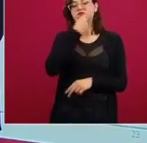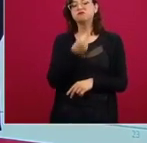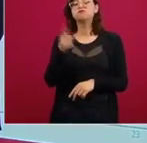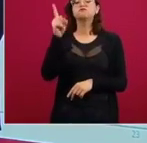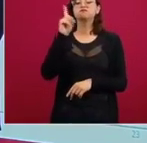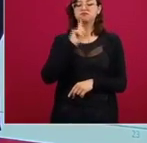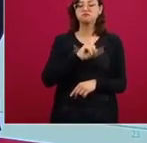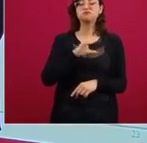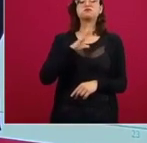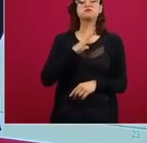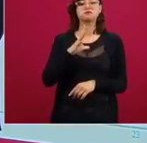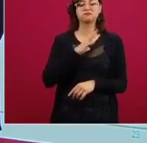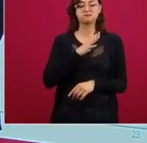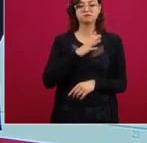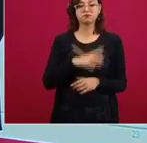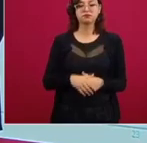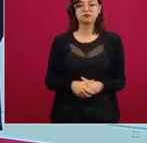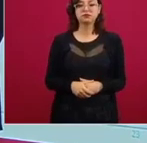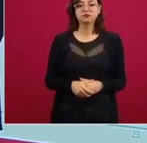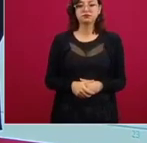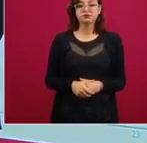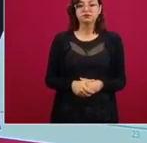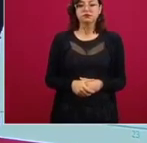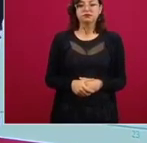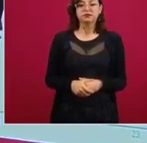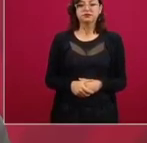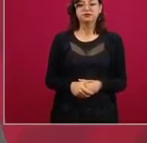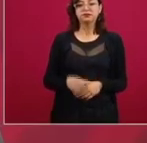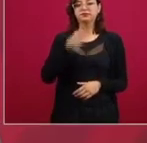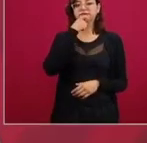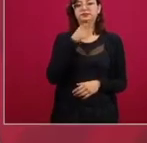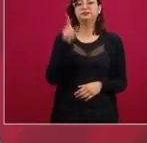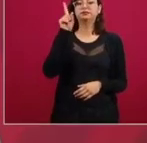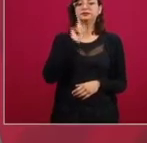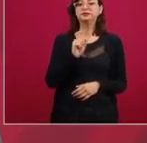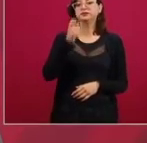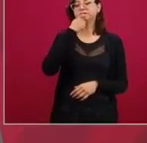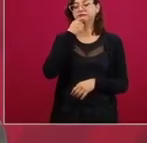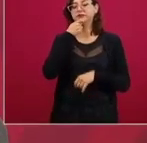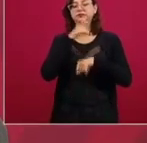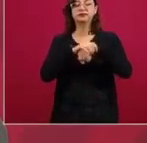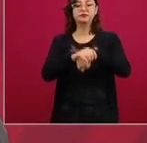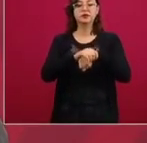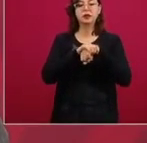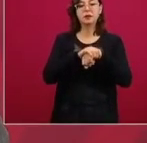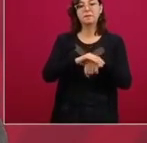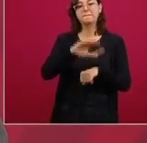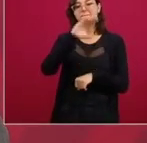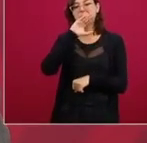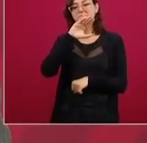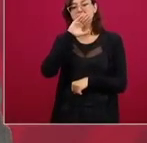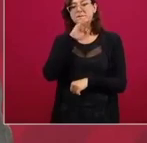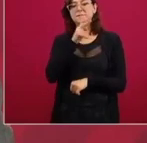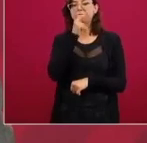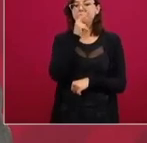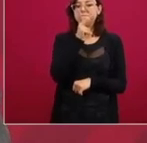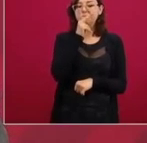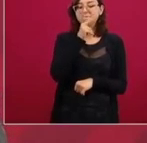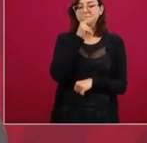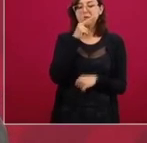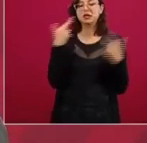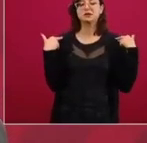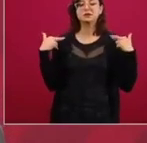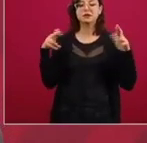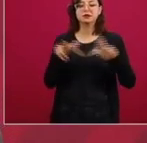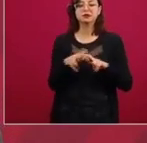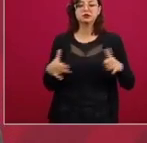maestros. Voluntariamente, porque queremos, señor. Niñas y niños, sí, claro, amigas, sí, madres y padres, los familia, obligaron, amigos,